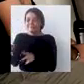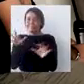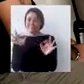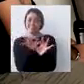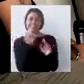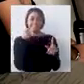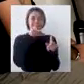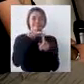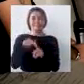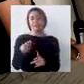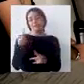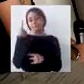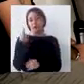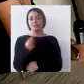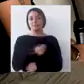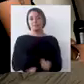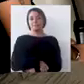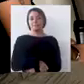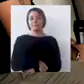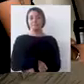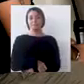concentrando. Pero